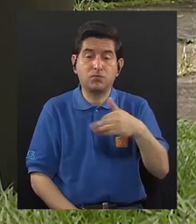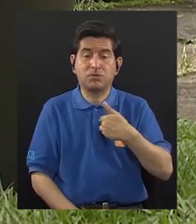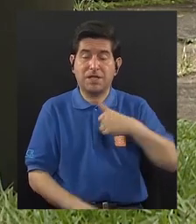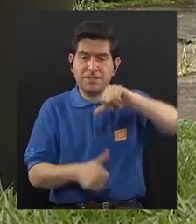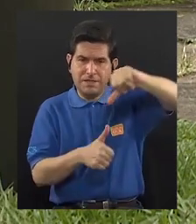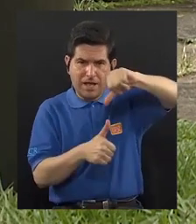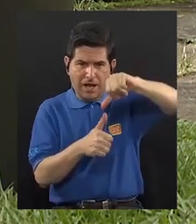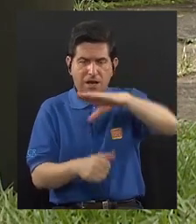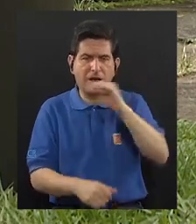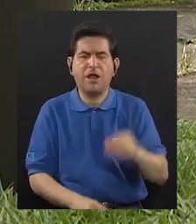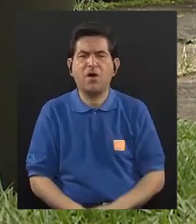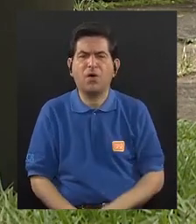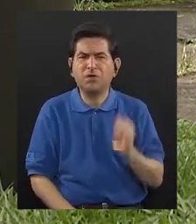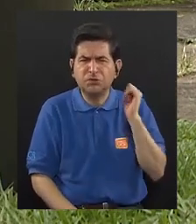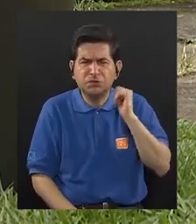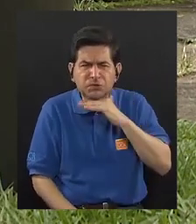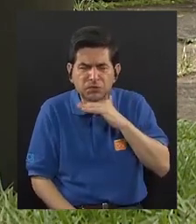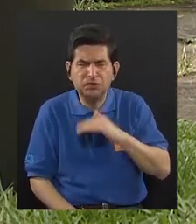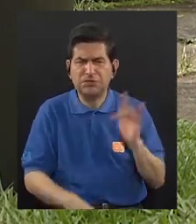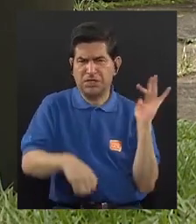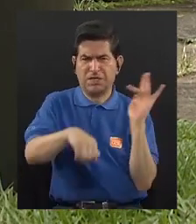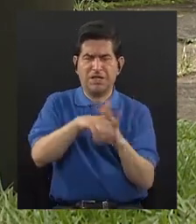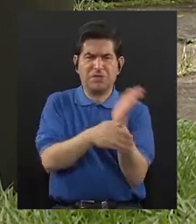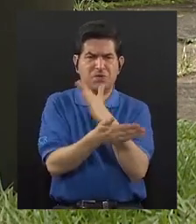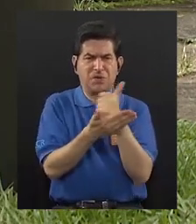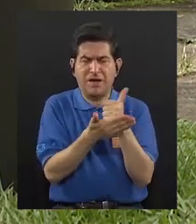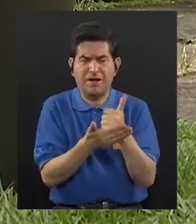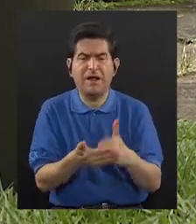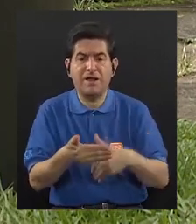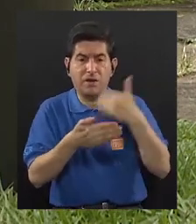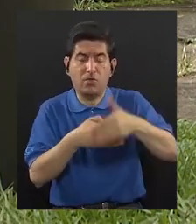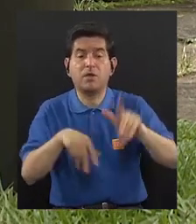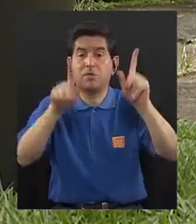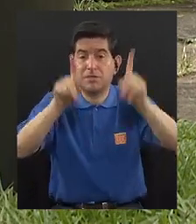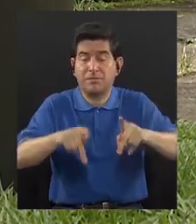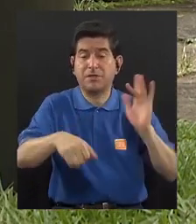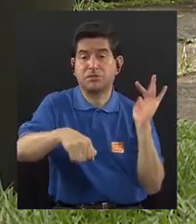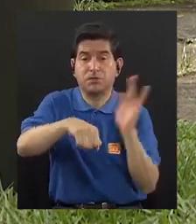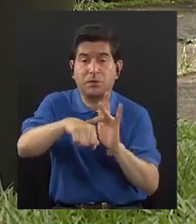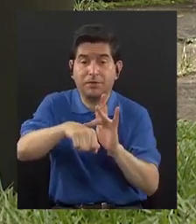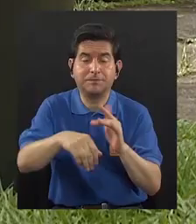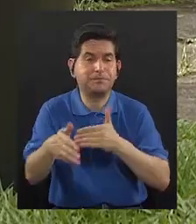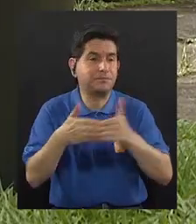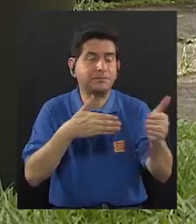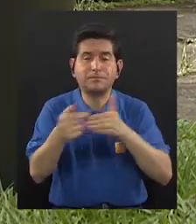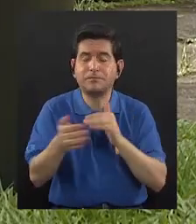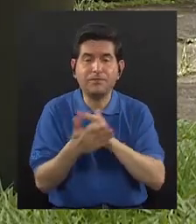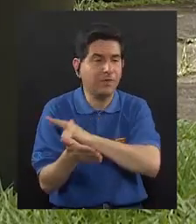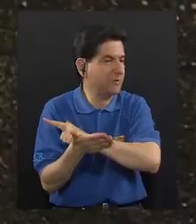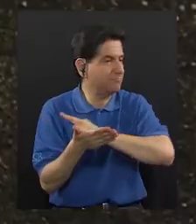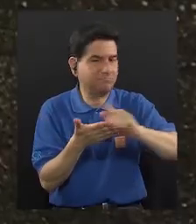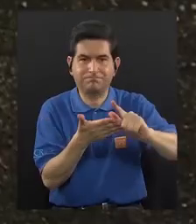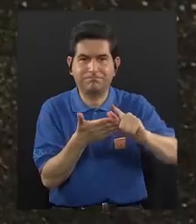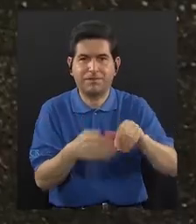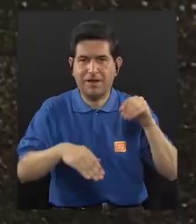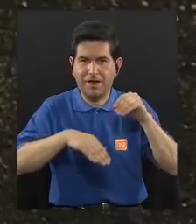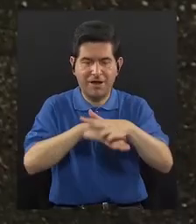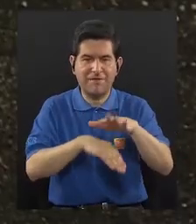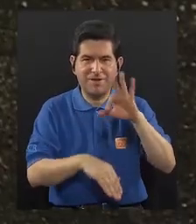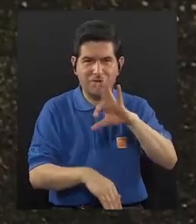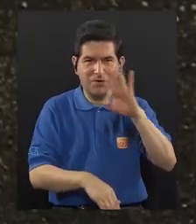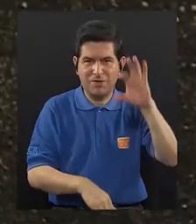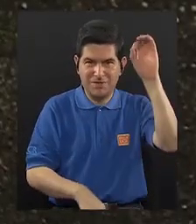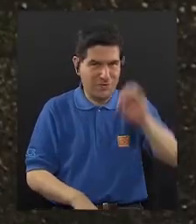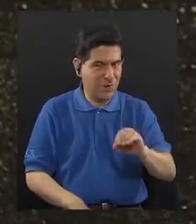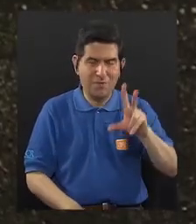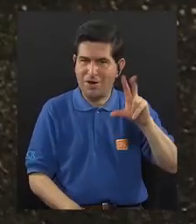si tiene suciedad porque toco algo que estaba sucio después fue tocado de persona entonces aunque se lave el efecto ya